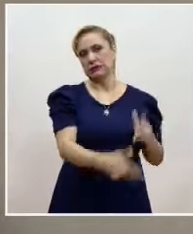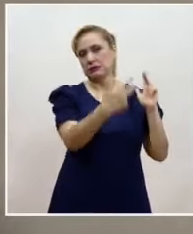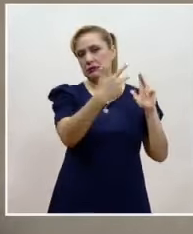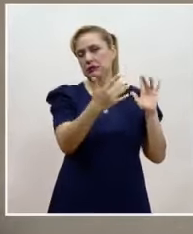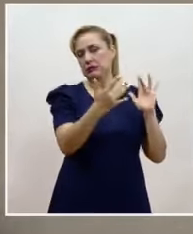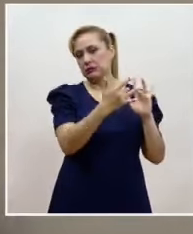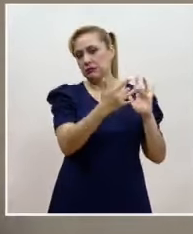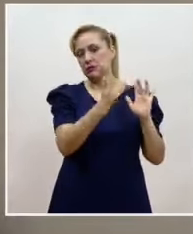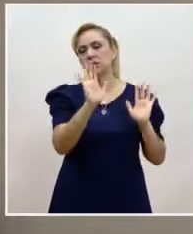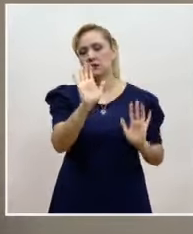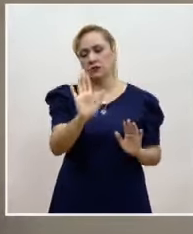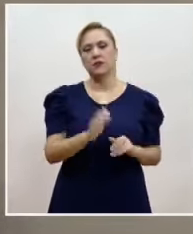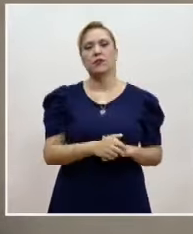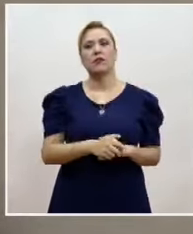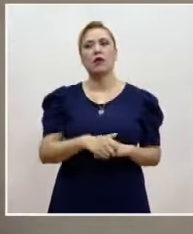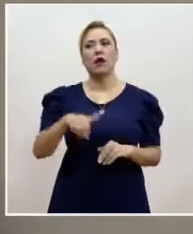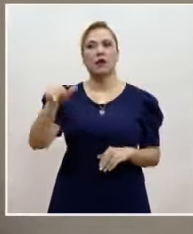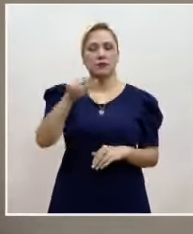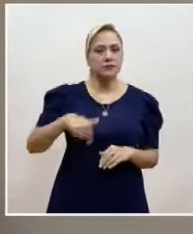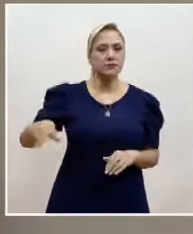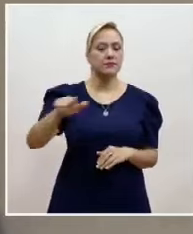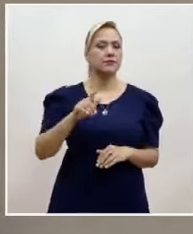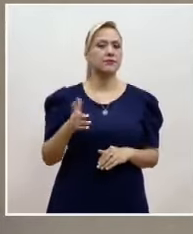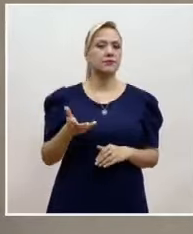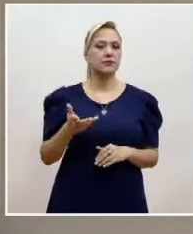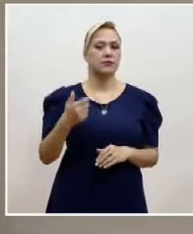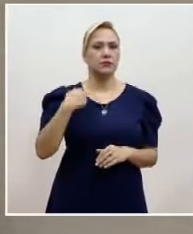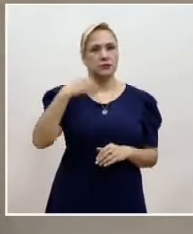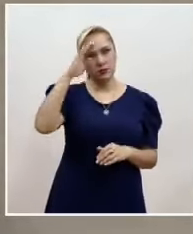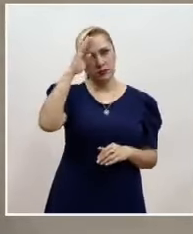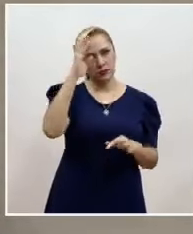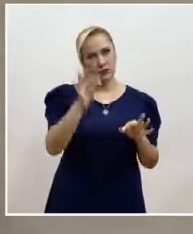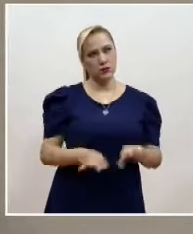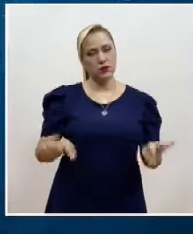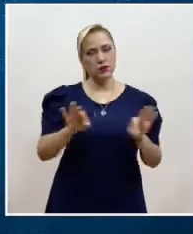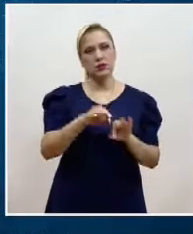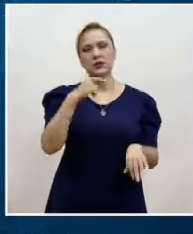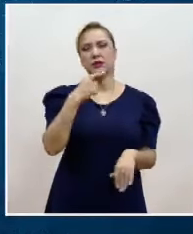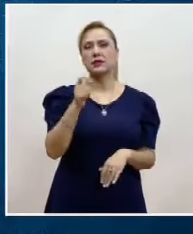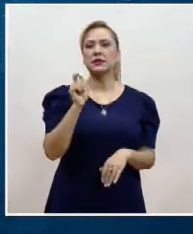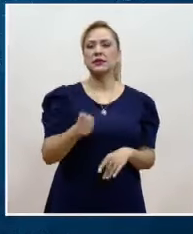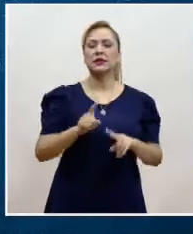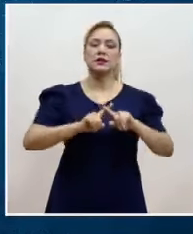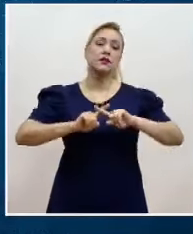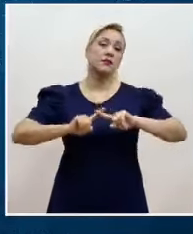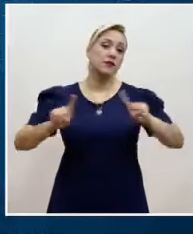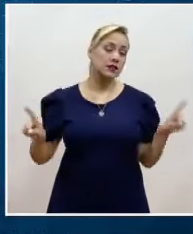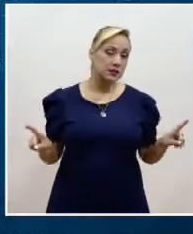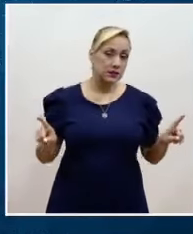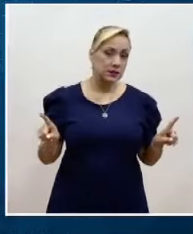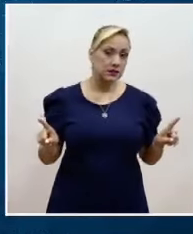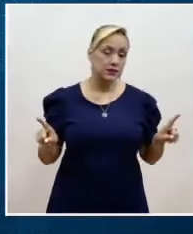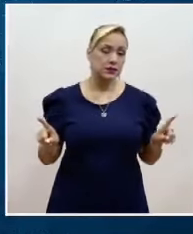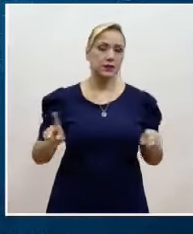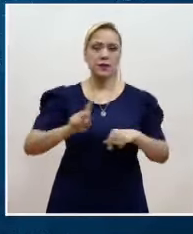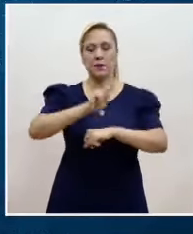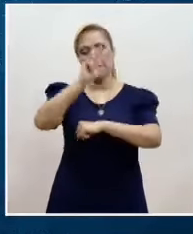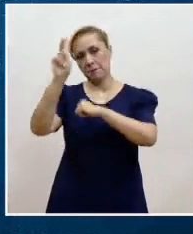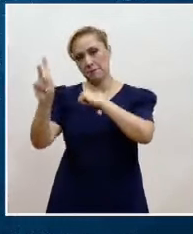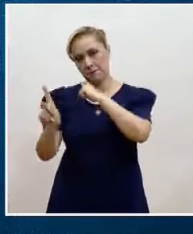Eh, Toda la justicia digital, y hay una frase que me parece muy, muy importante, que es la diferencia entre los